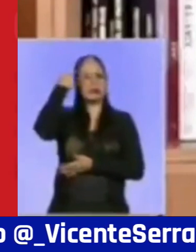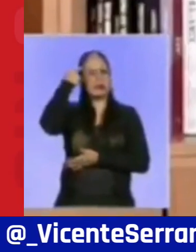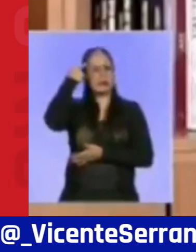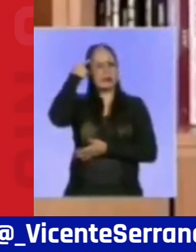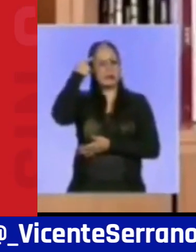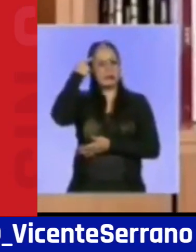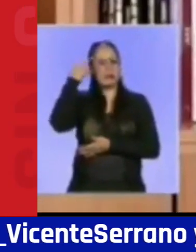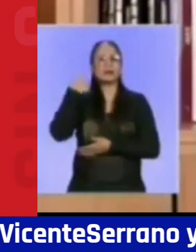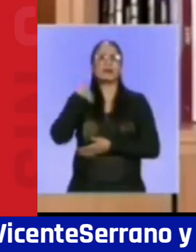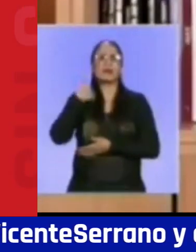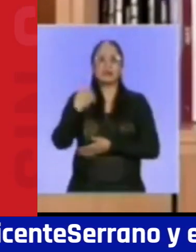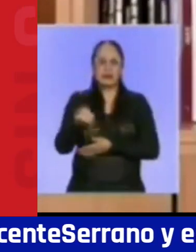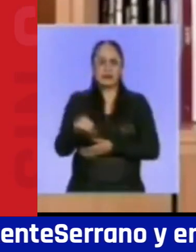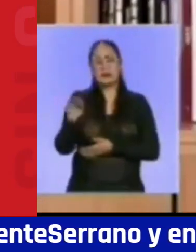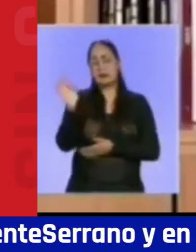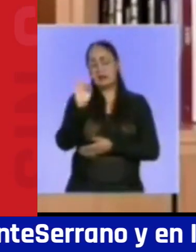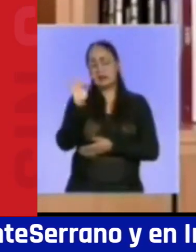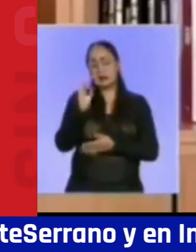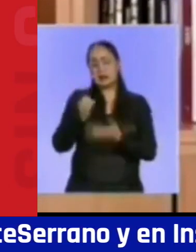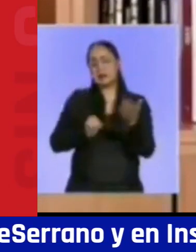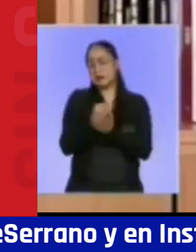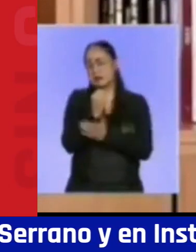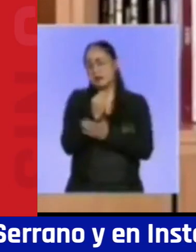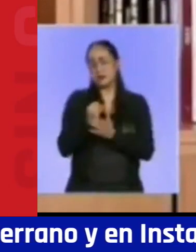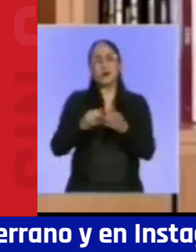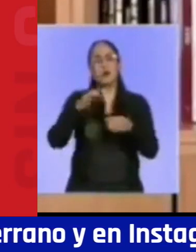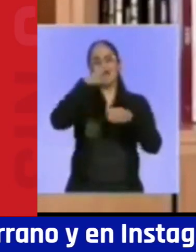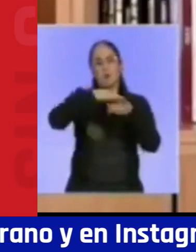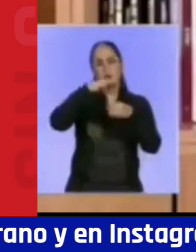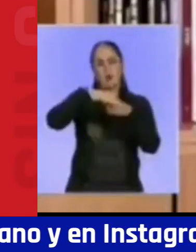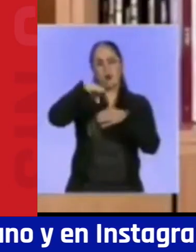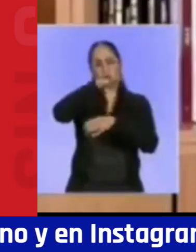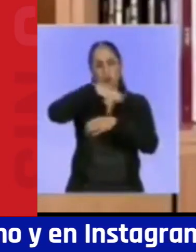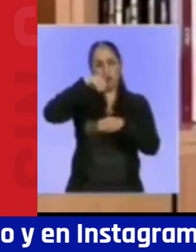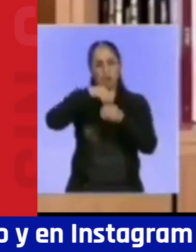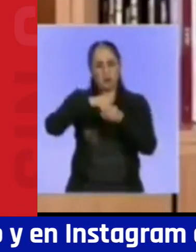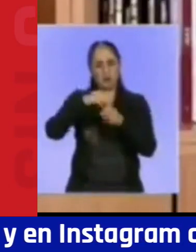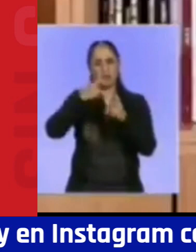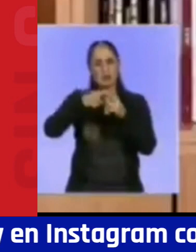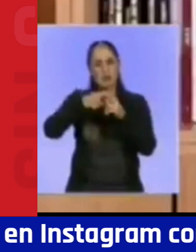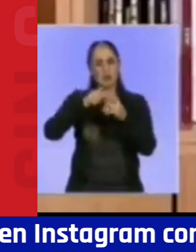razonable de un recuento total. En ese sentido, creo que